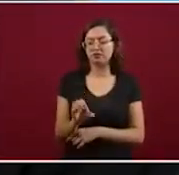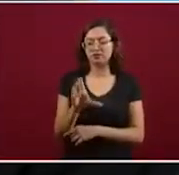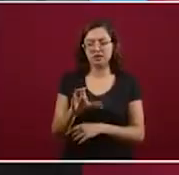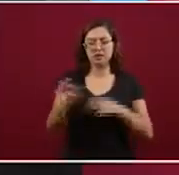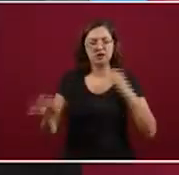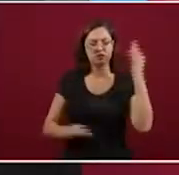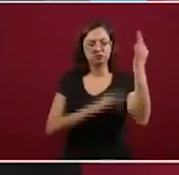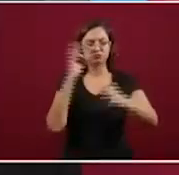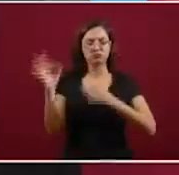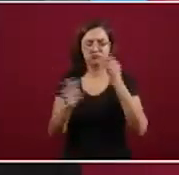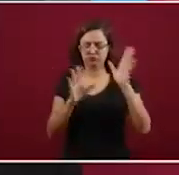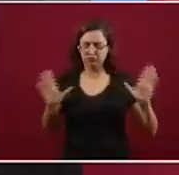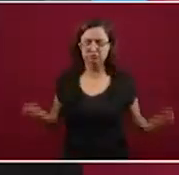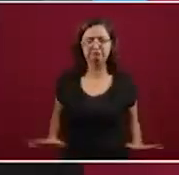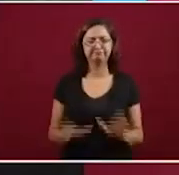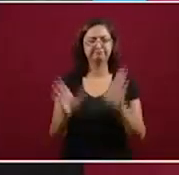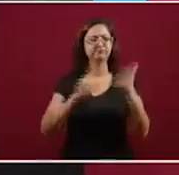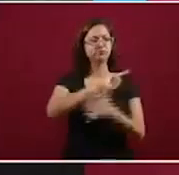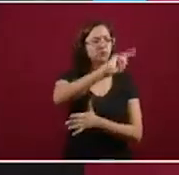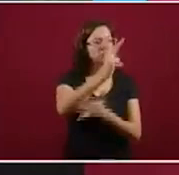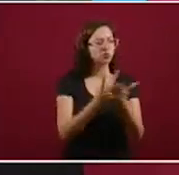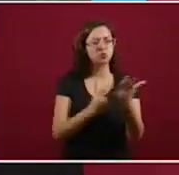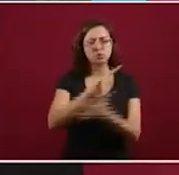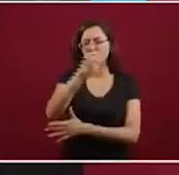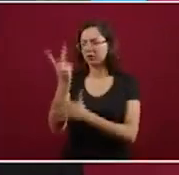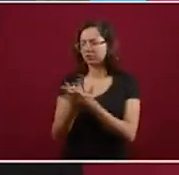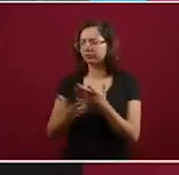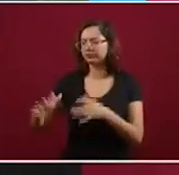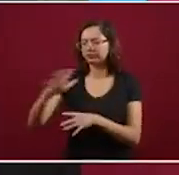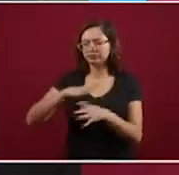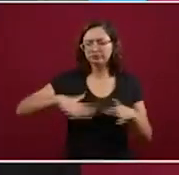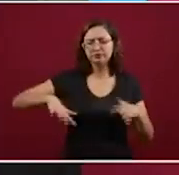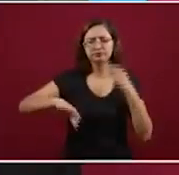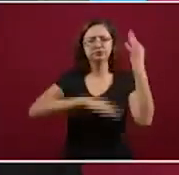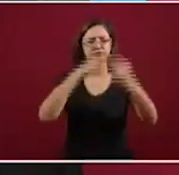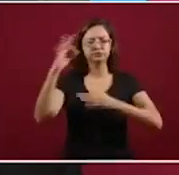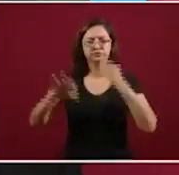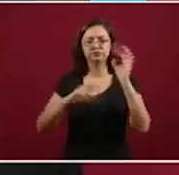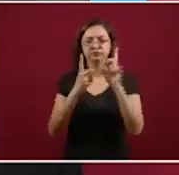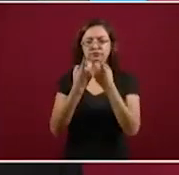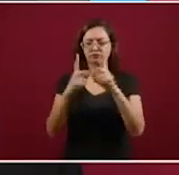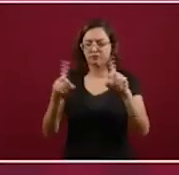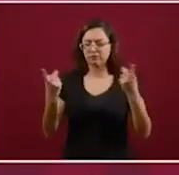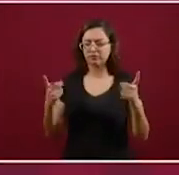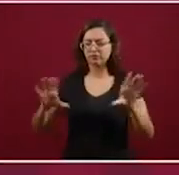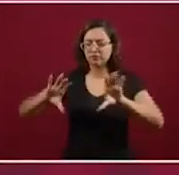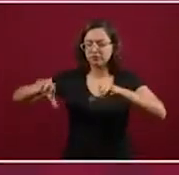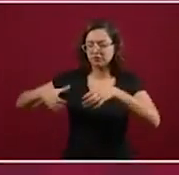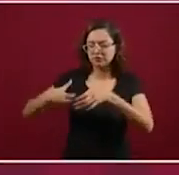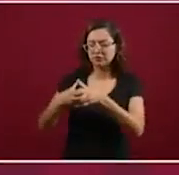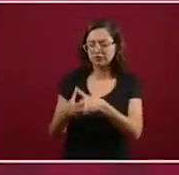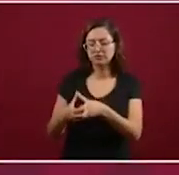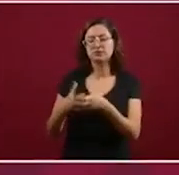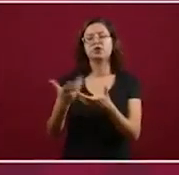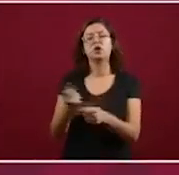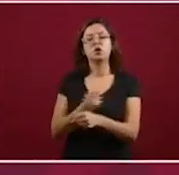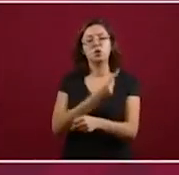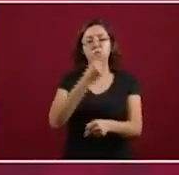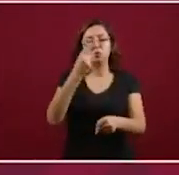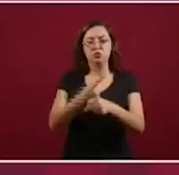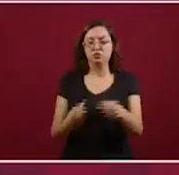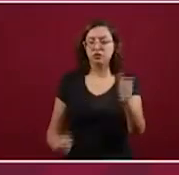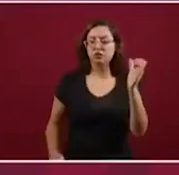impulsado los distintos programas sociales los distintos programas de promoción al desarrollo comunitario las distintas oportunidades